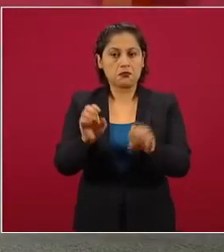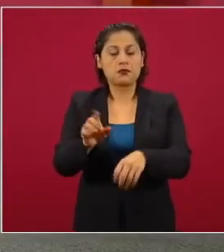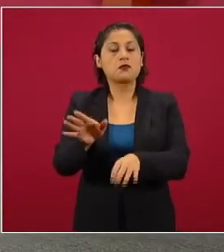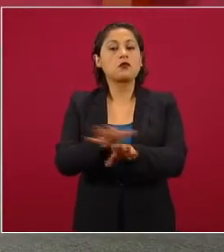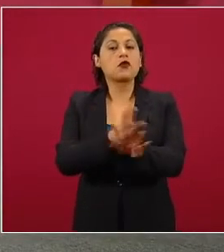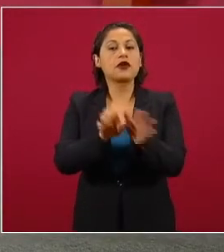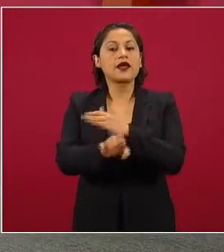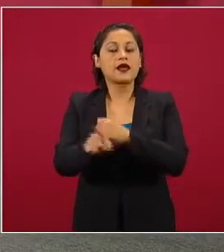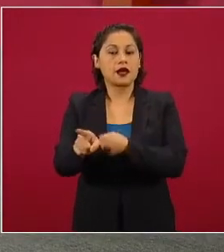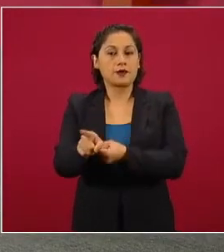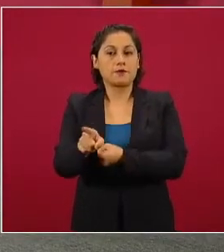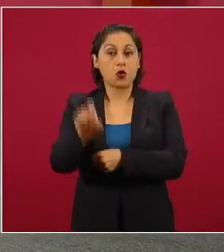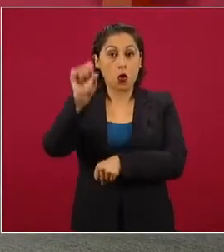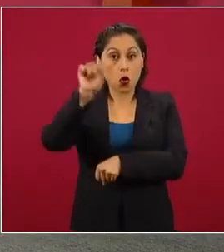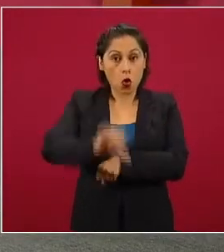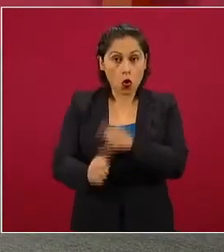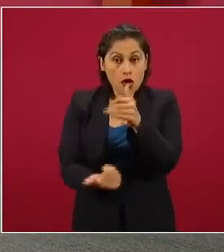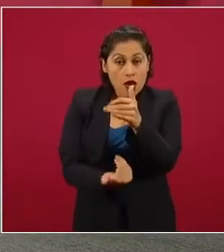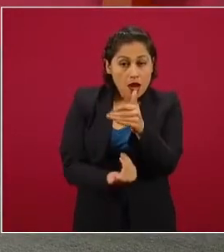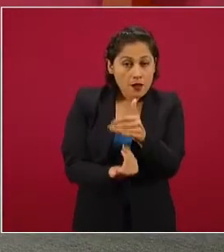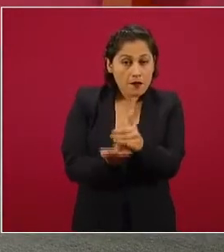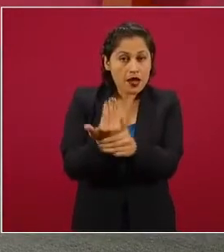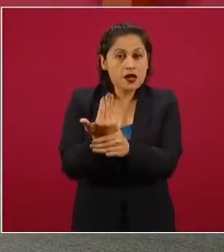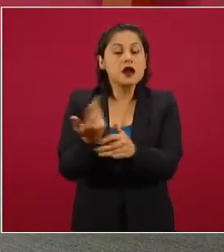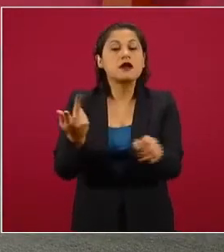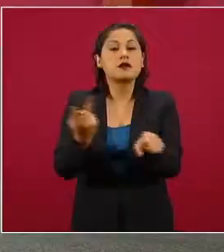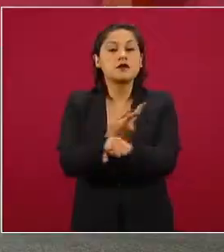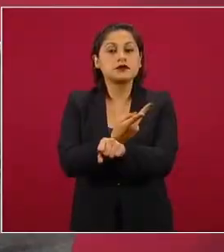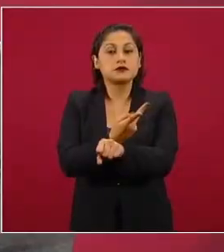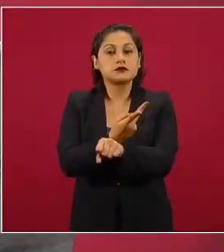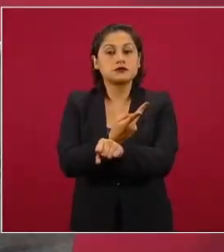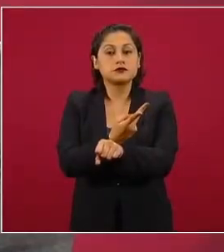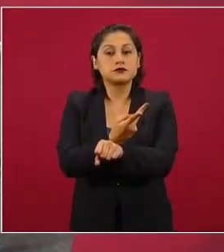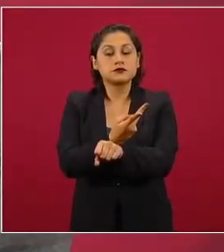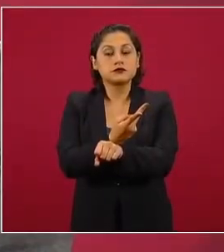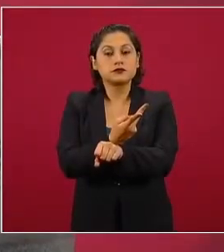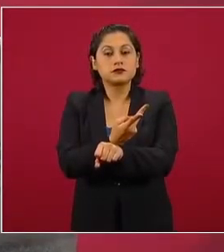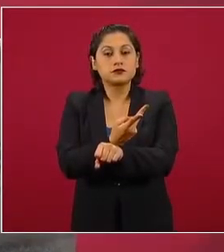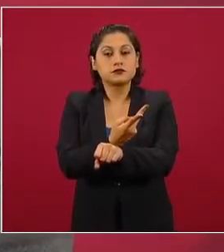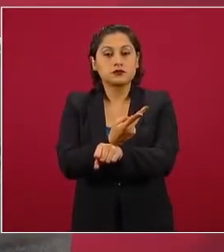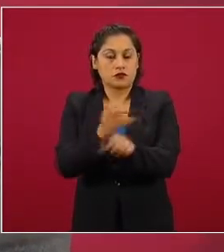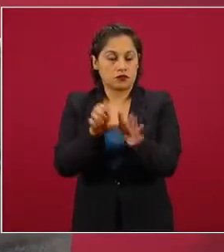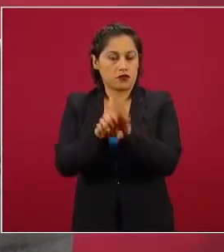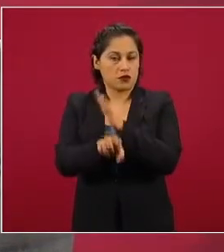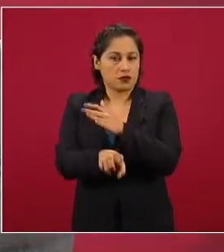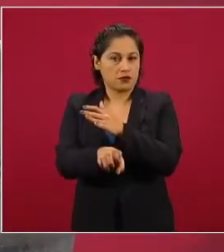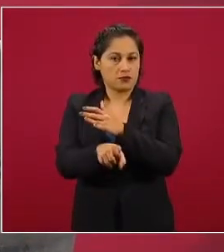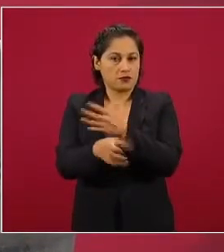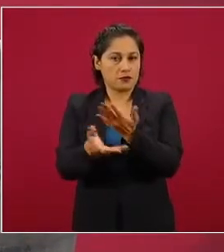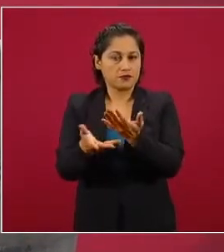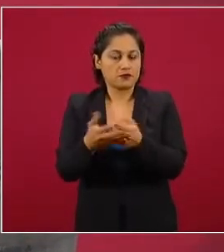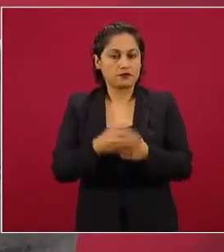hasta en la madrugada de hoy, lo que pasó en la madrugada de hoy. Por ejemplo,